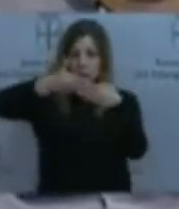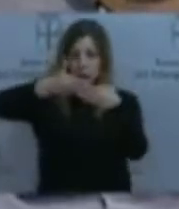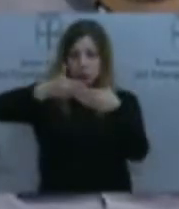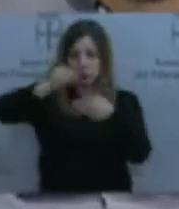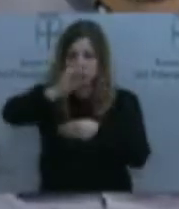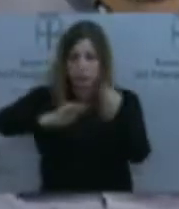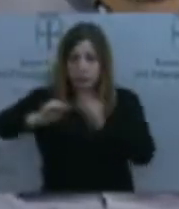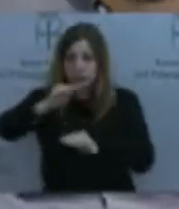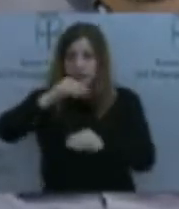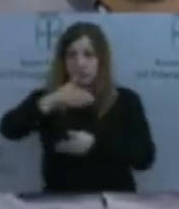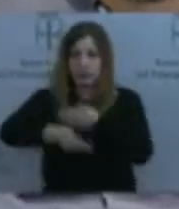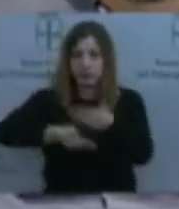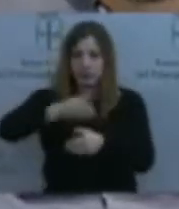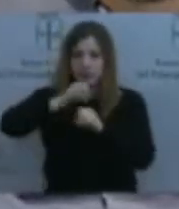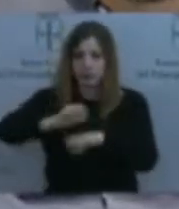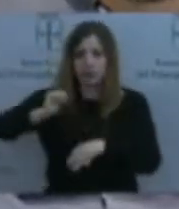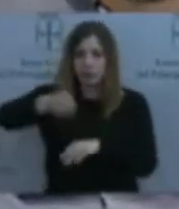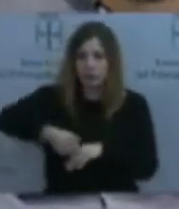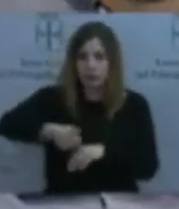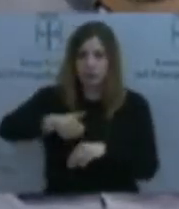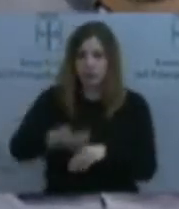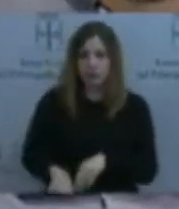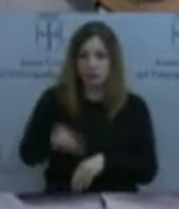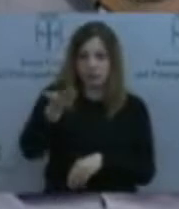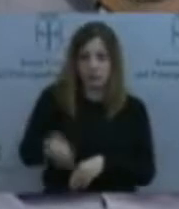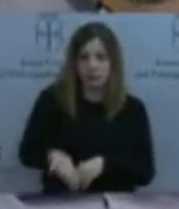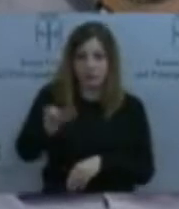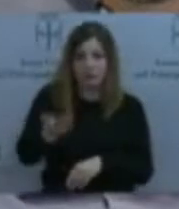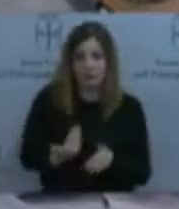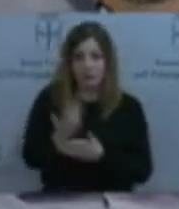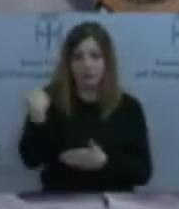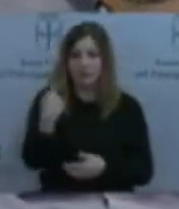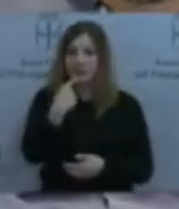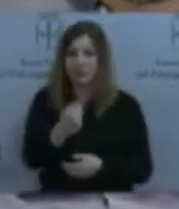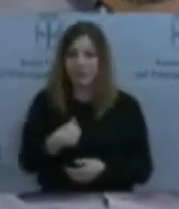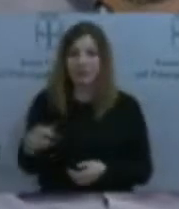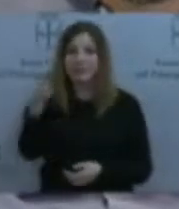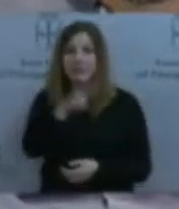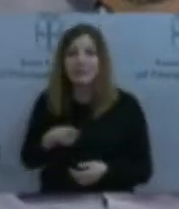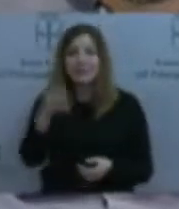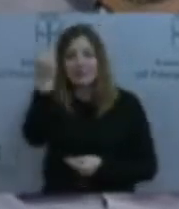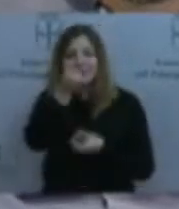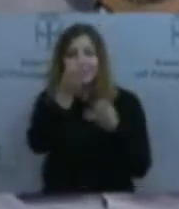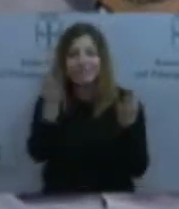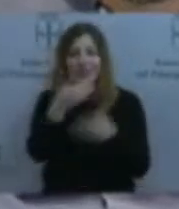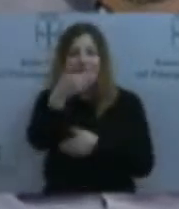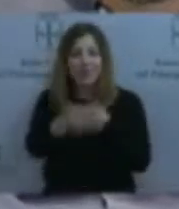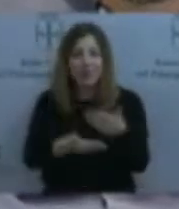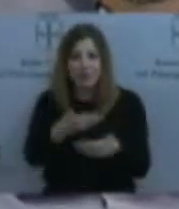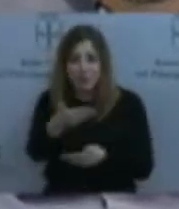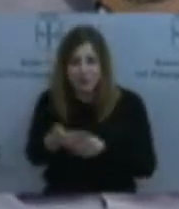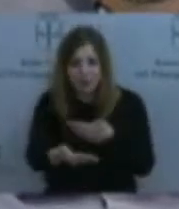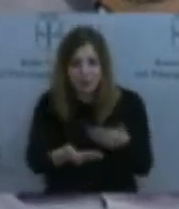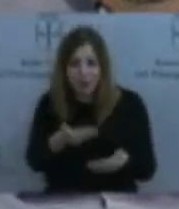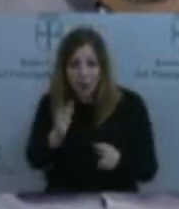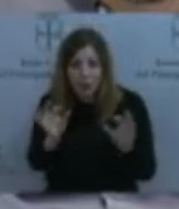son de suma importancia. Se lo dije el otro día y se lo repito. Lo que plantean no es un proceso de anastilosis, que es lo que se suele hacer cuando hay piezas caídas. Lo